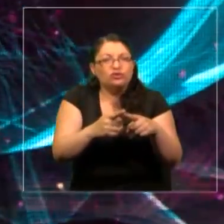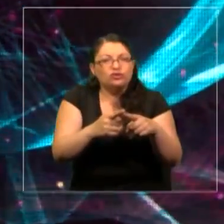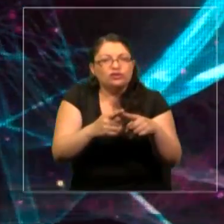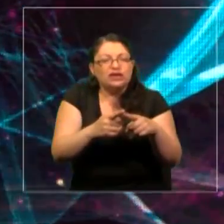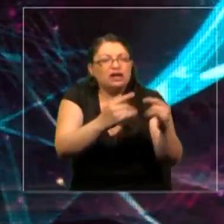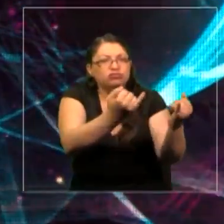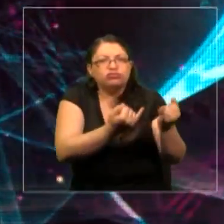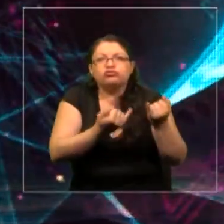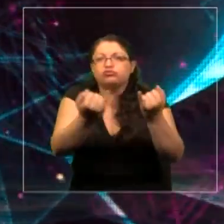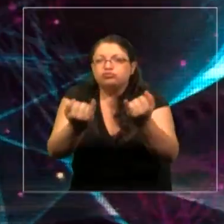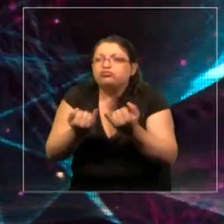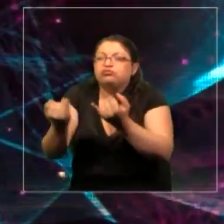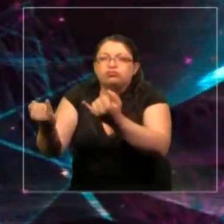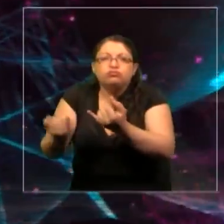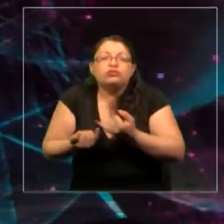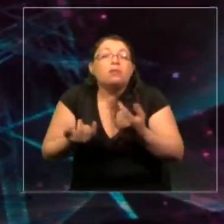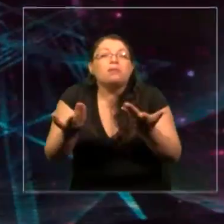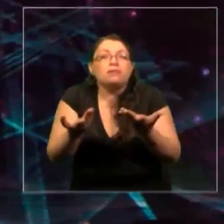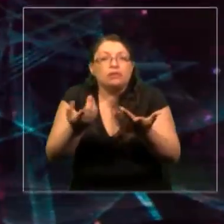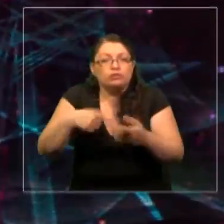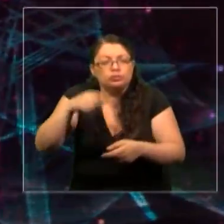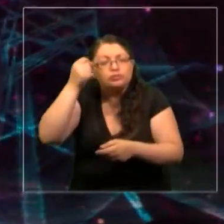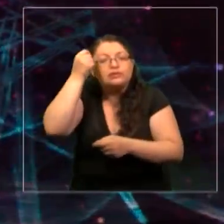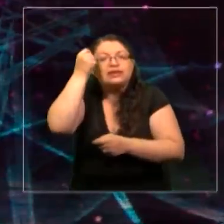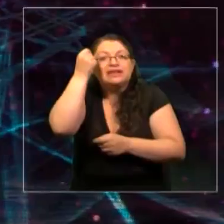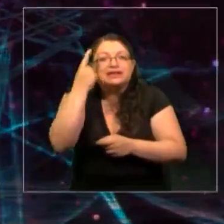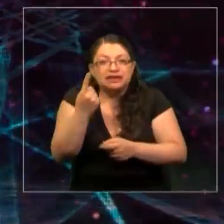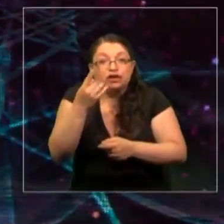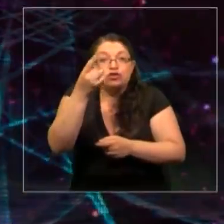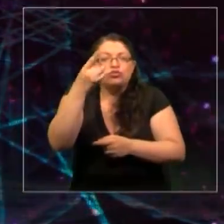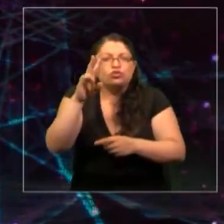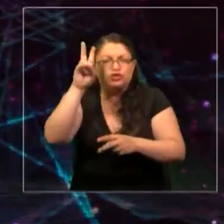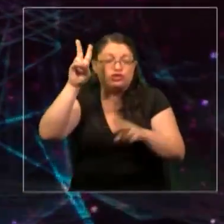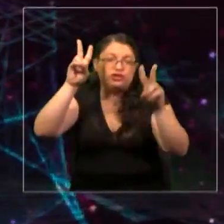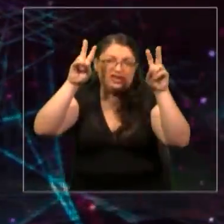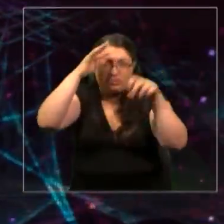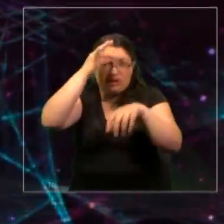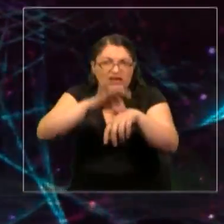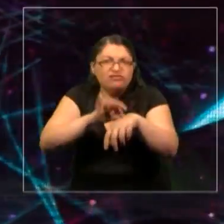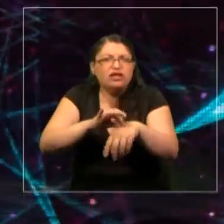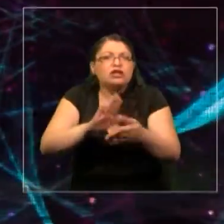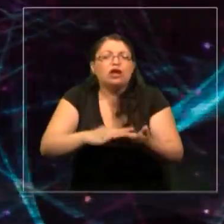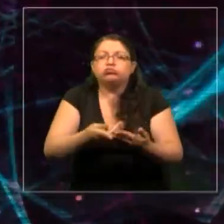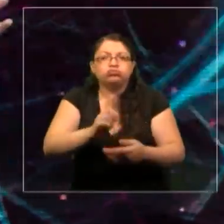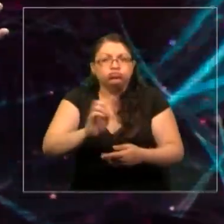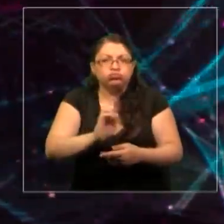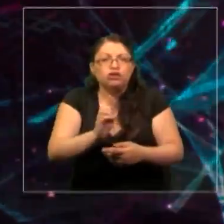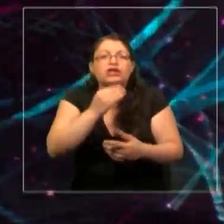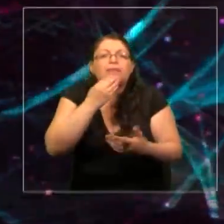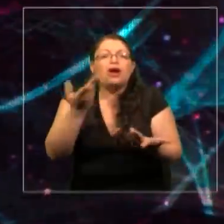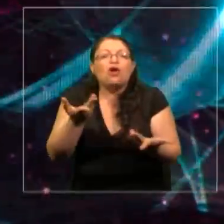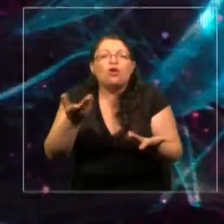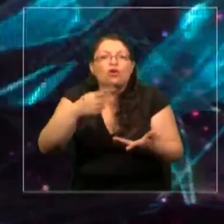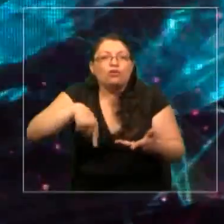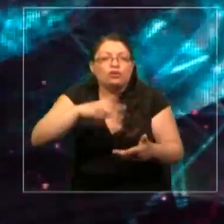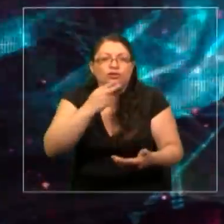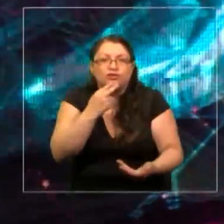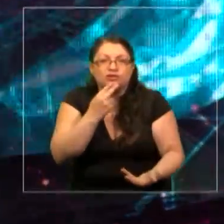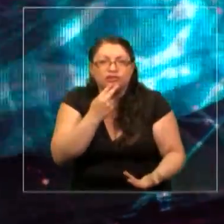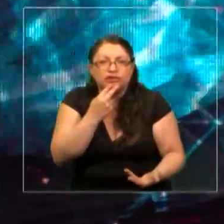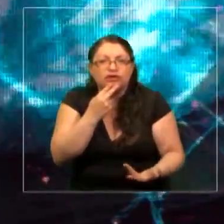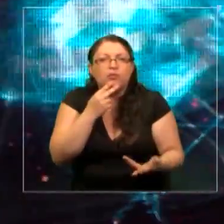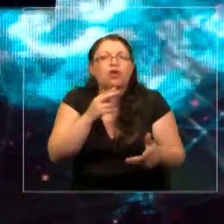tipos de datos para poder entender no solo sobre las enfermedades y la salud, sino nuestro estilo de vida,